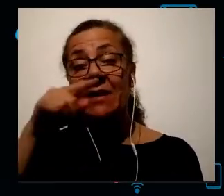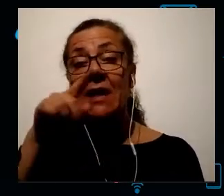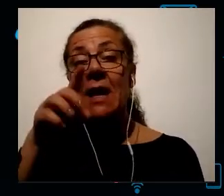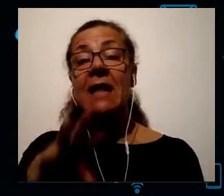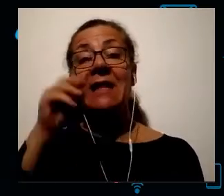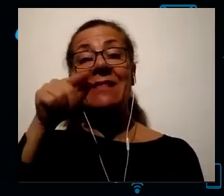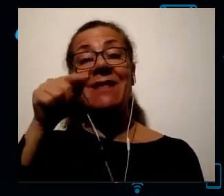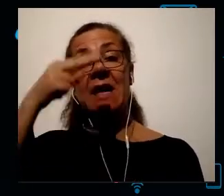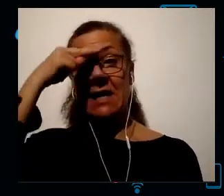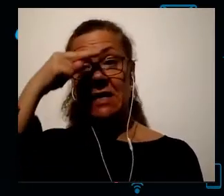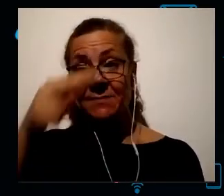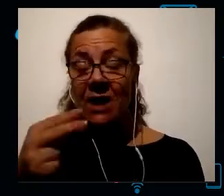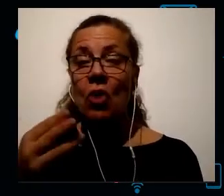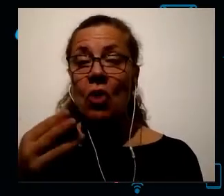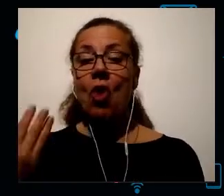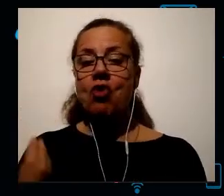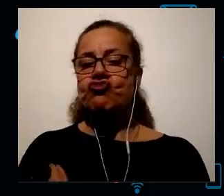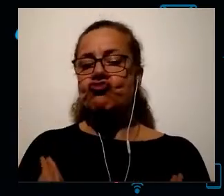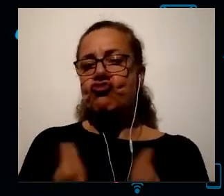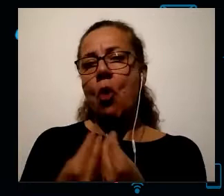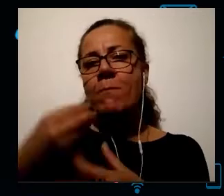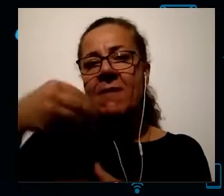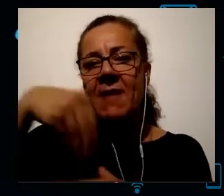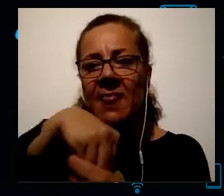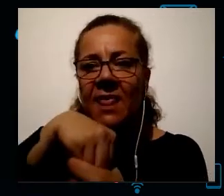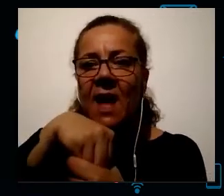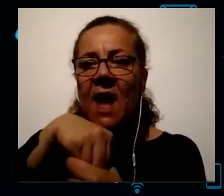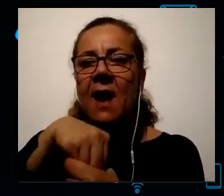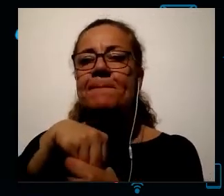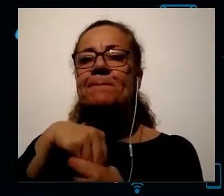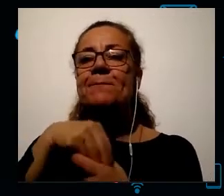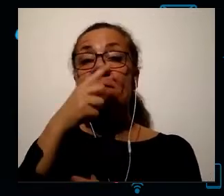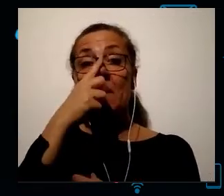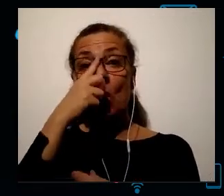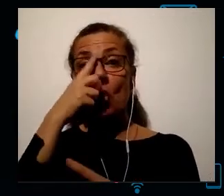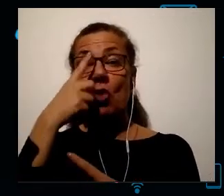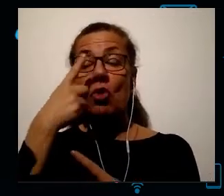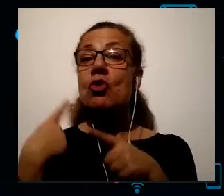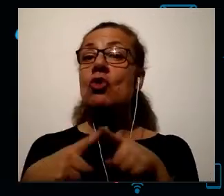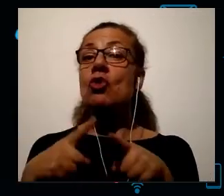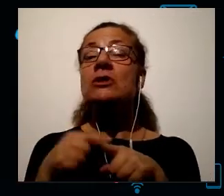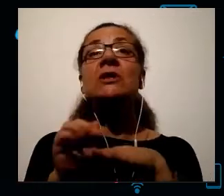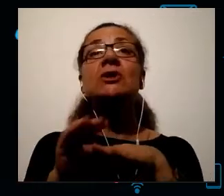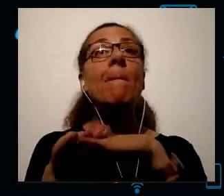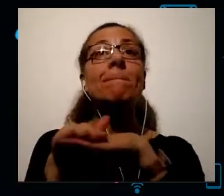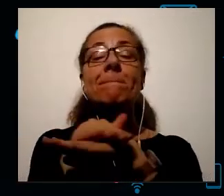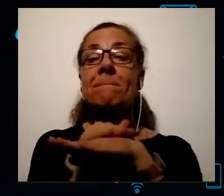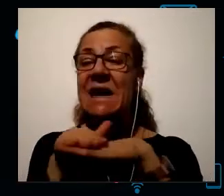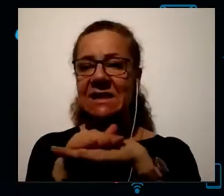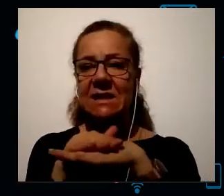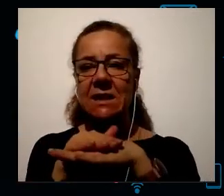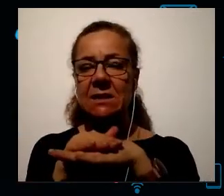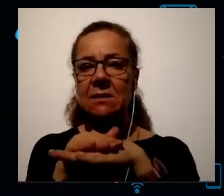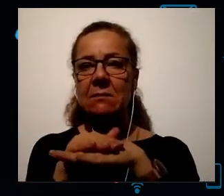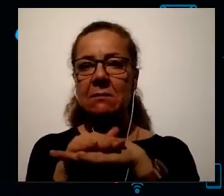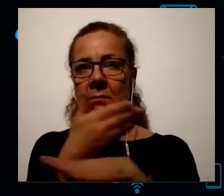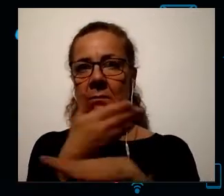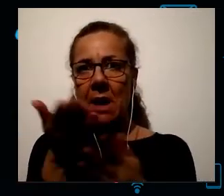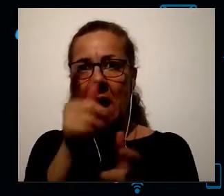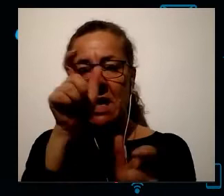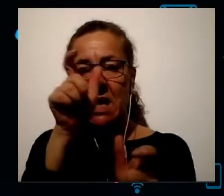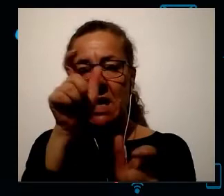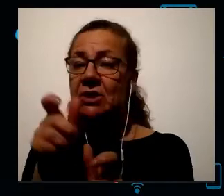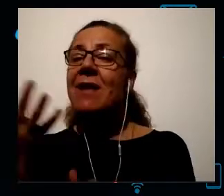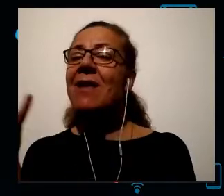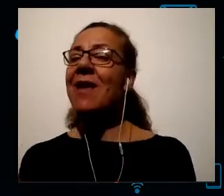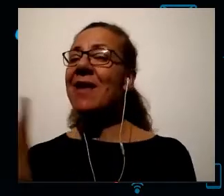respeto la convivencia cuestiones que son básicas y que son esenciales al ser humano y que también tenemos que